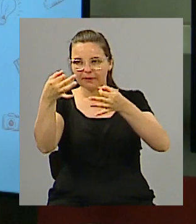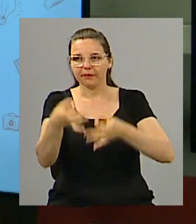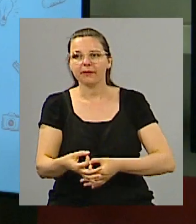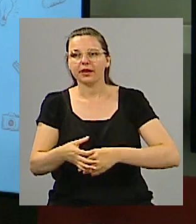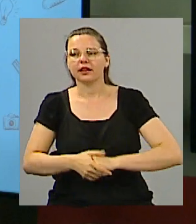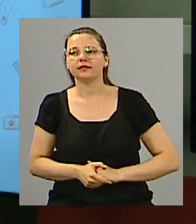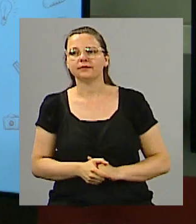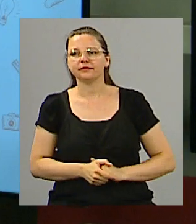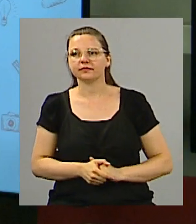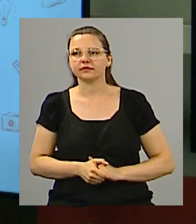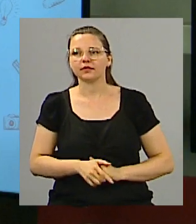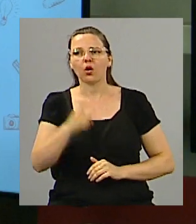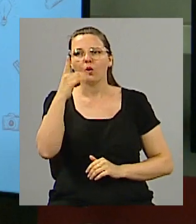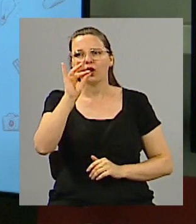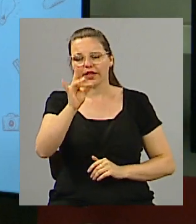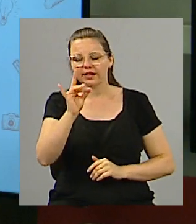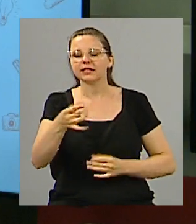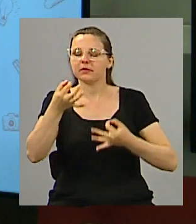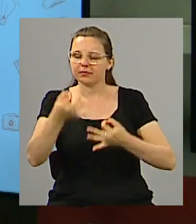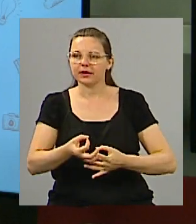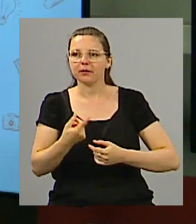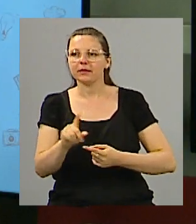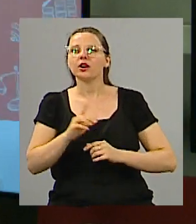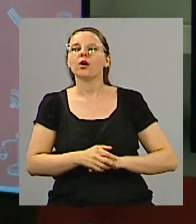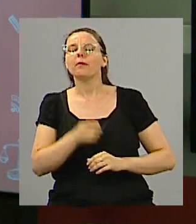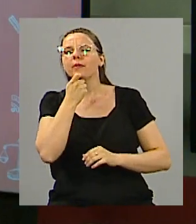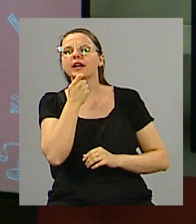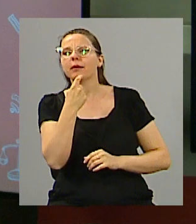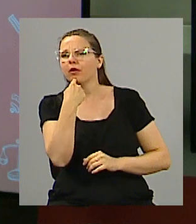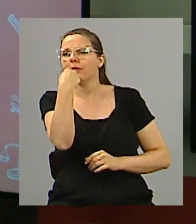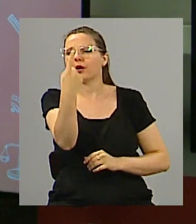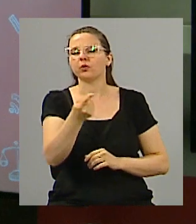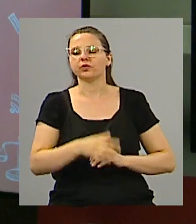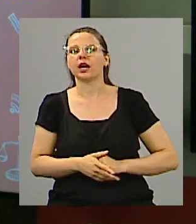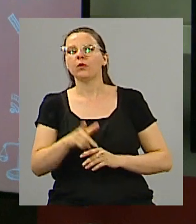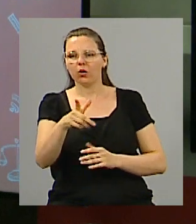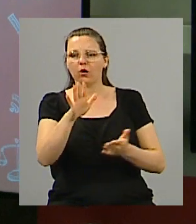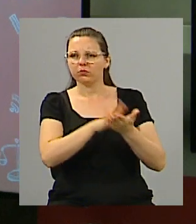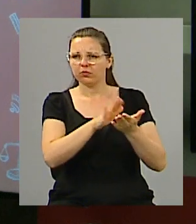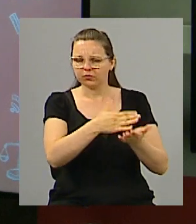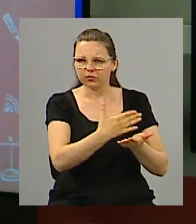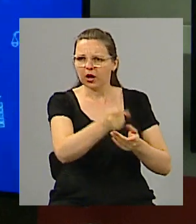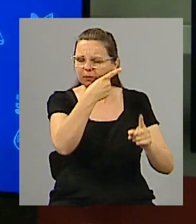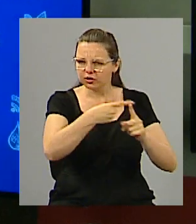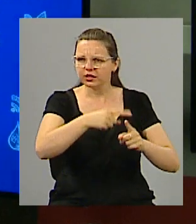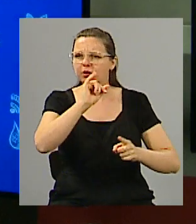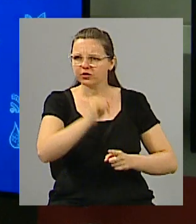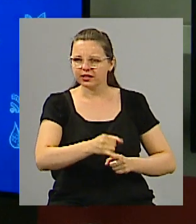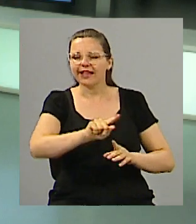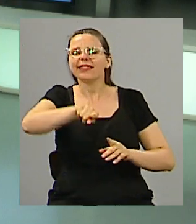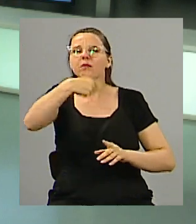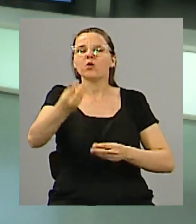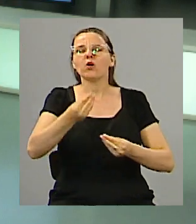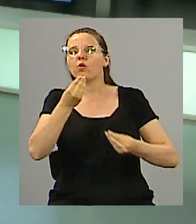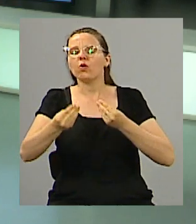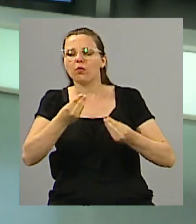en cada 1 de diciembre, pero por ahí queríamos encarar por el lado de qué pasa después de que te diagnostican VIH. ¿Cómo se encara?